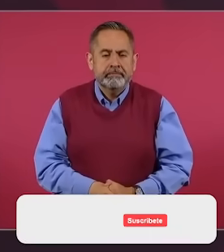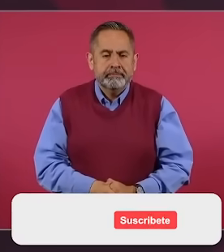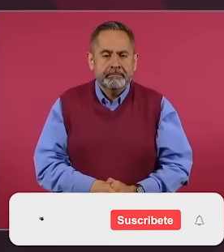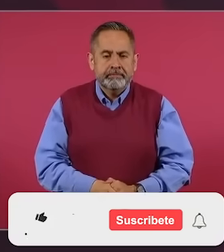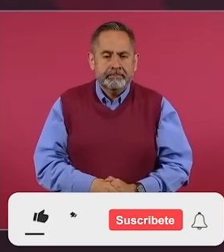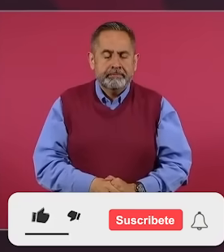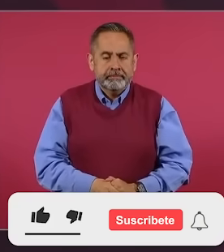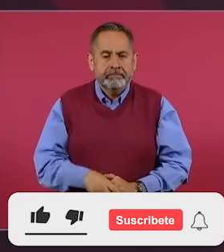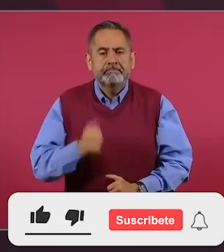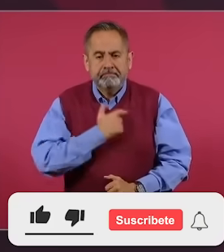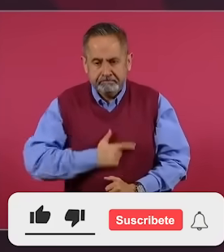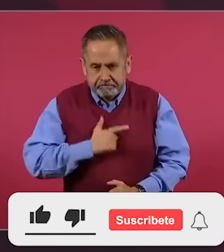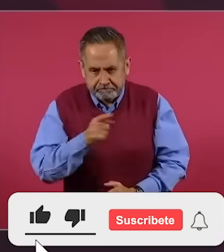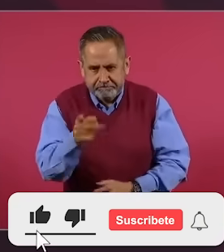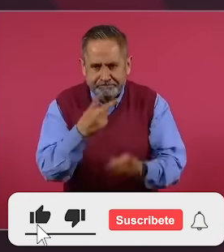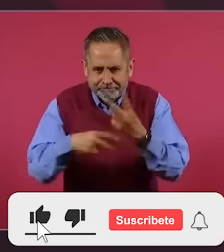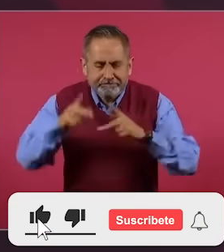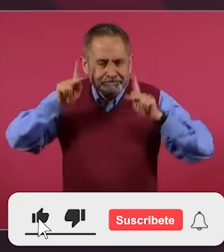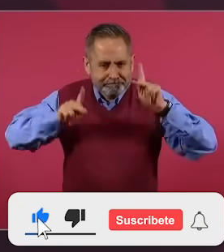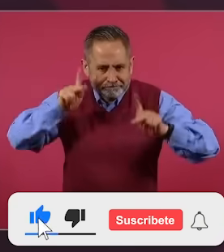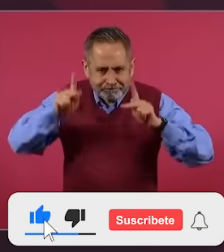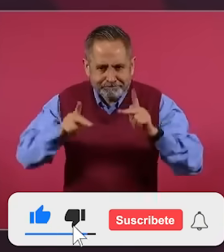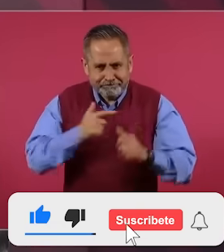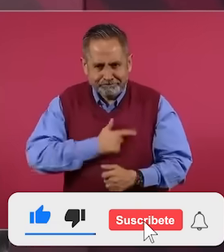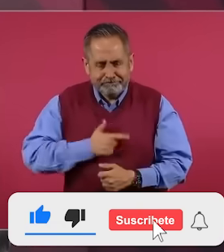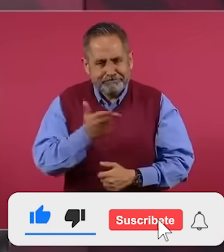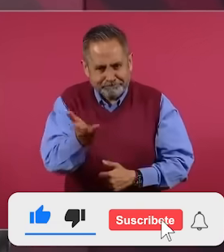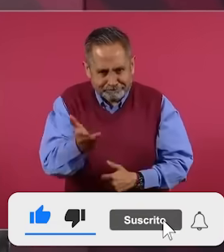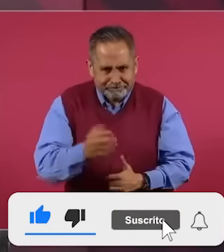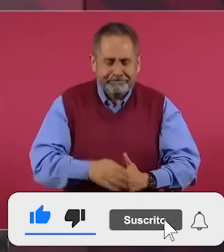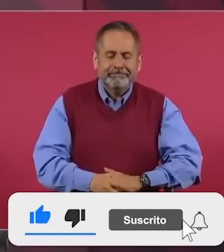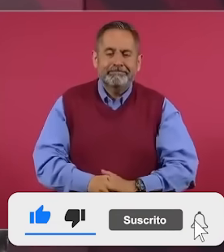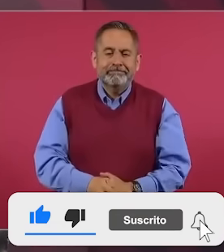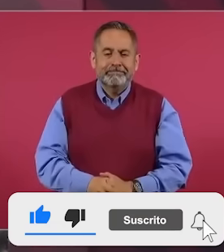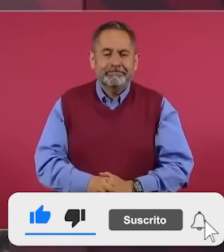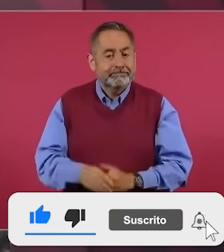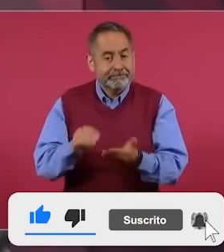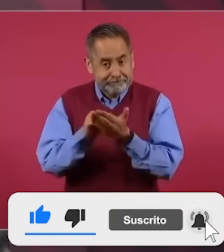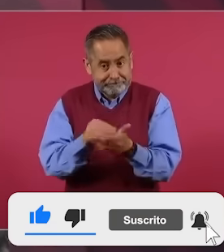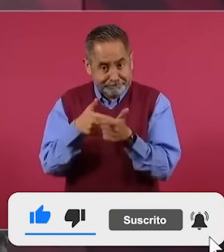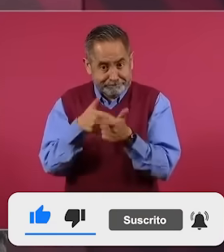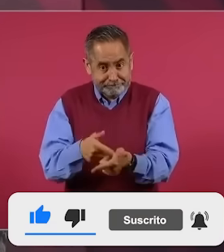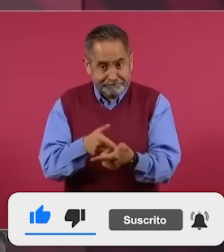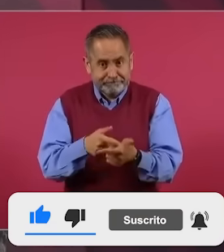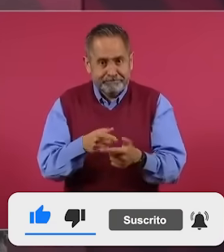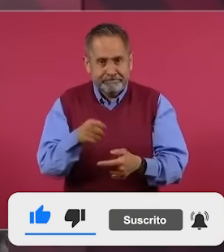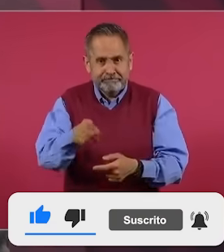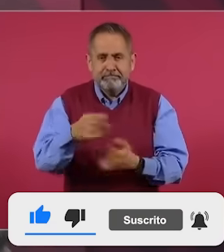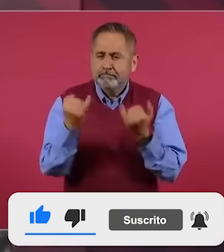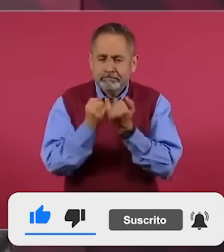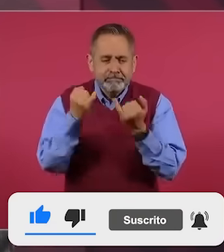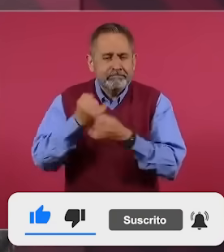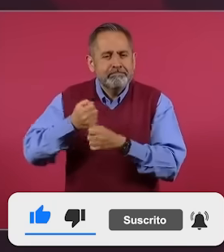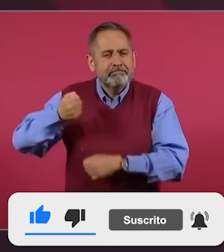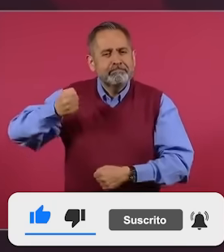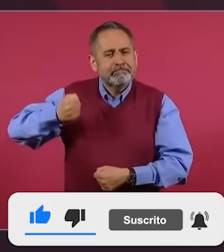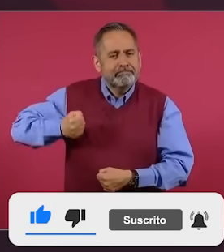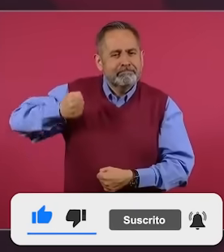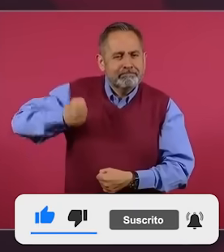Y nos da mucho gusto que nos visites y hay que seguir como Quijotes